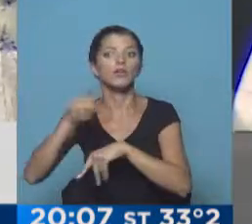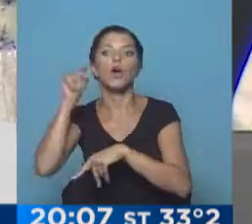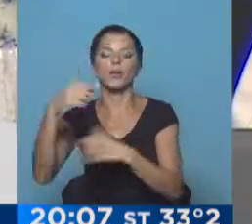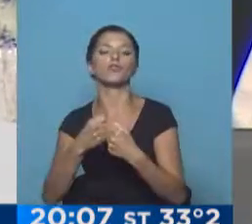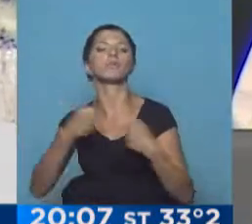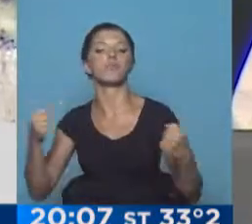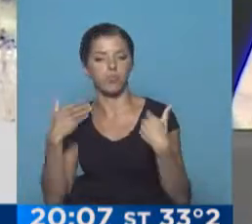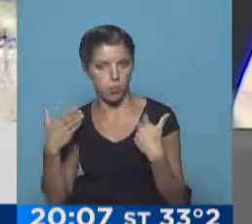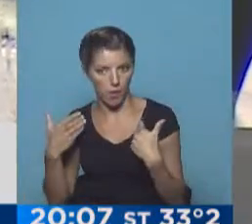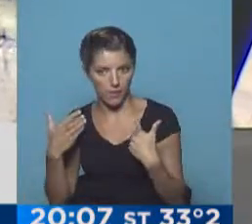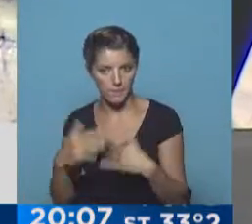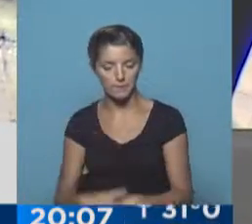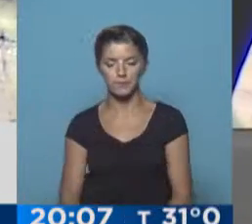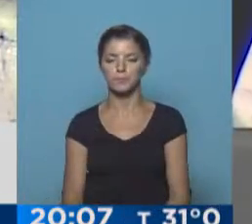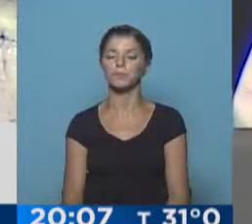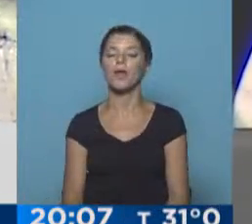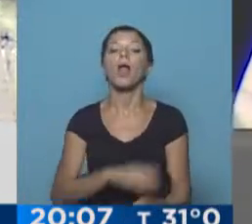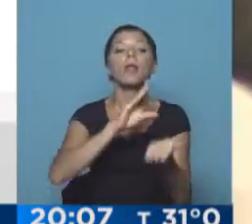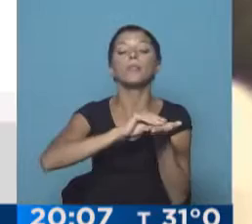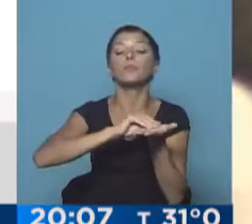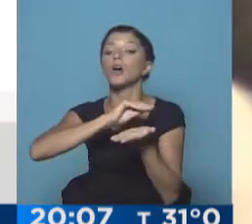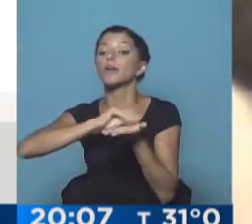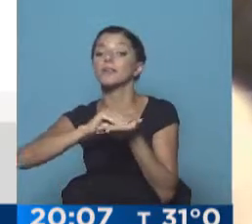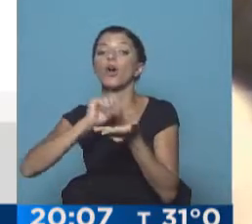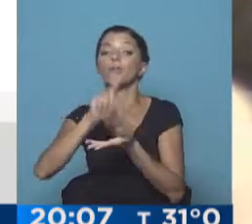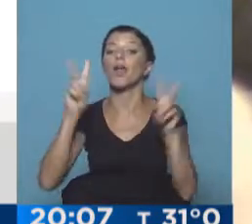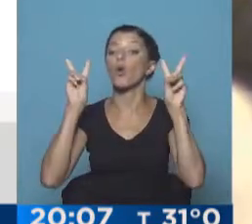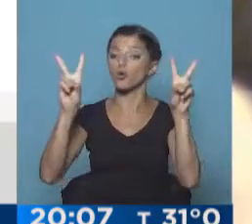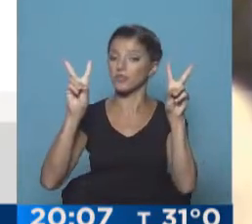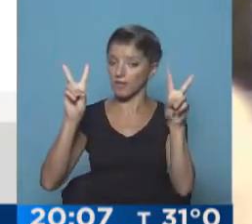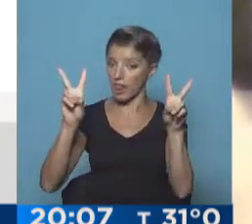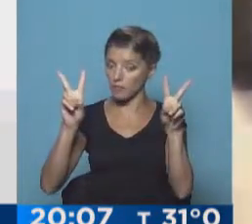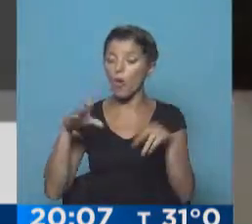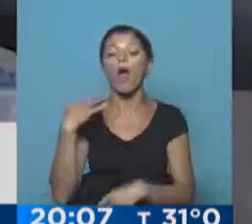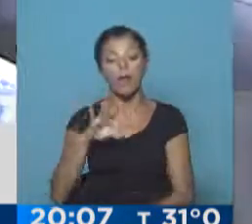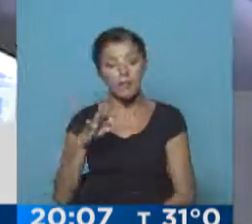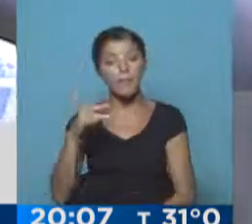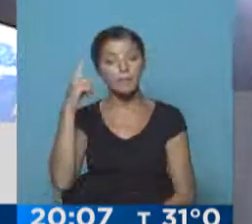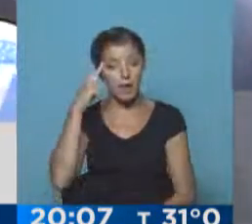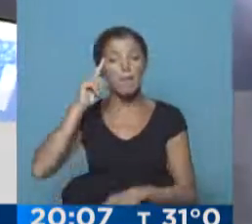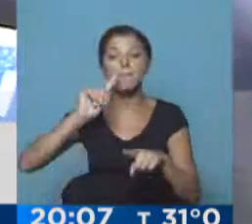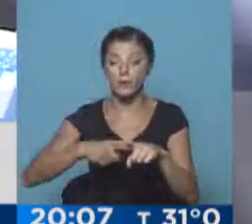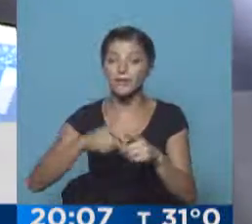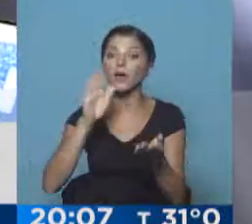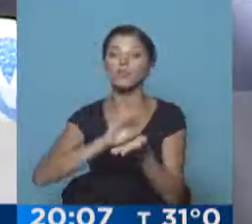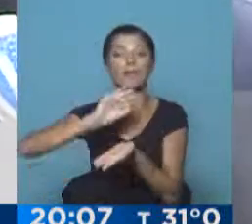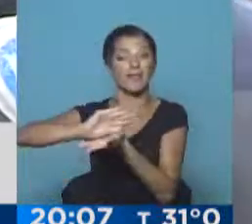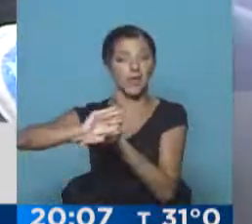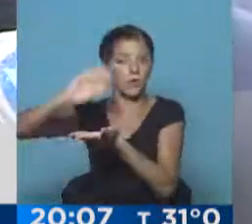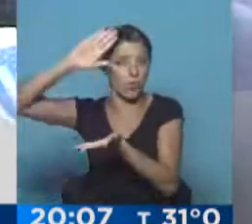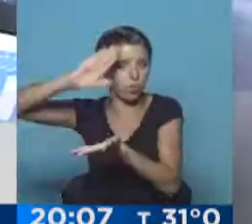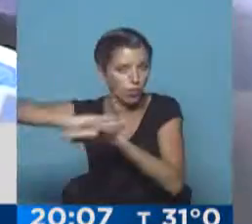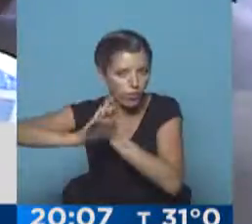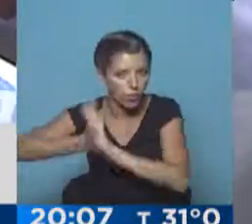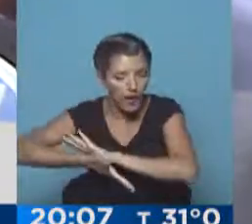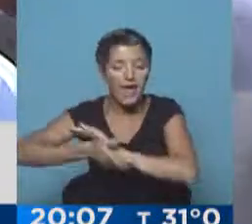instituciones republicanas y democráticas. Los diputados y los senadores del justicialismo deben ratificar la política de desendeudamiento que llevó adelante